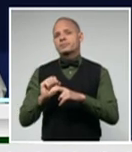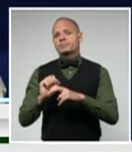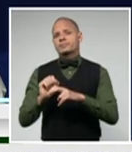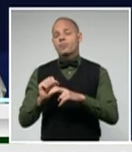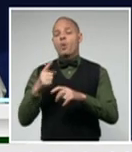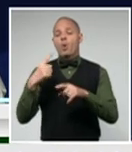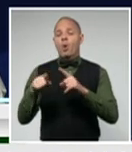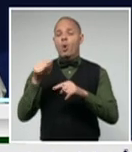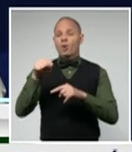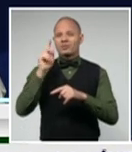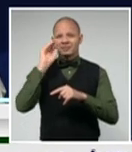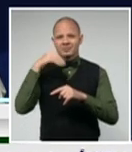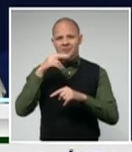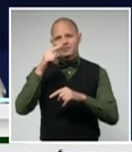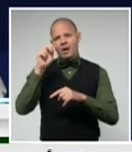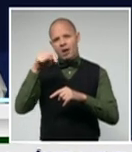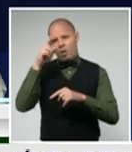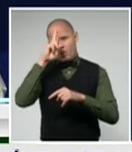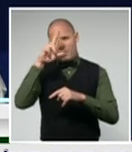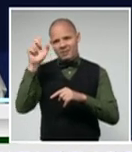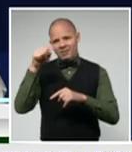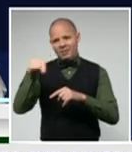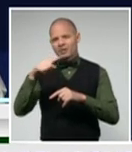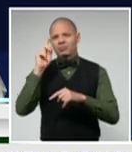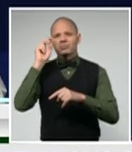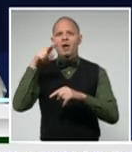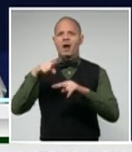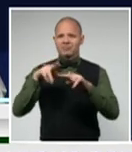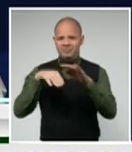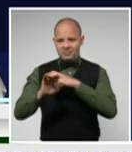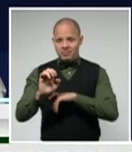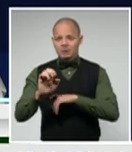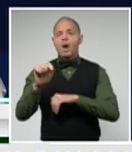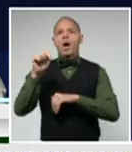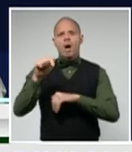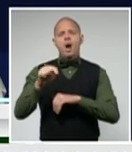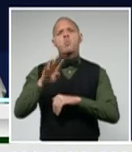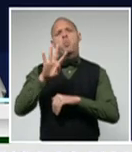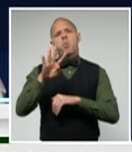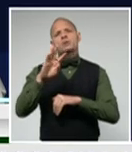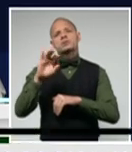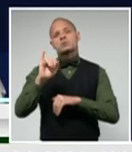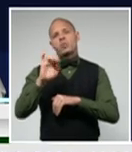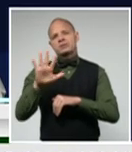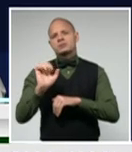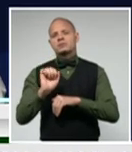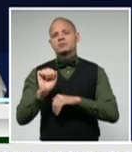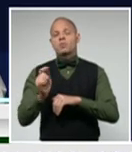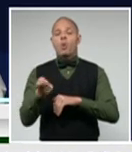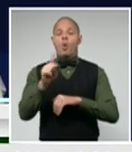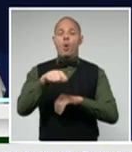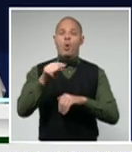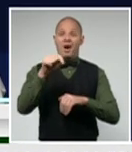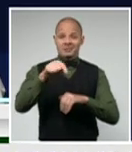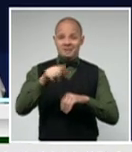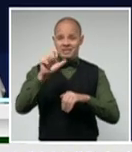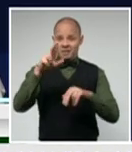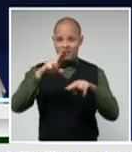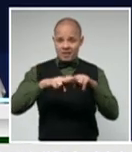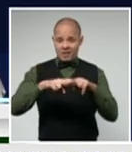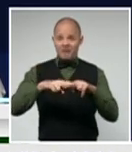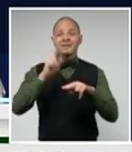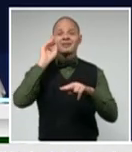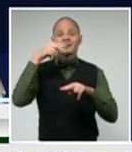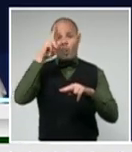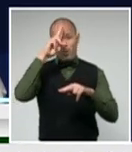Naval, 465, el Hospital Hermanos Amejeiras, 420, el Centro de